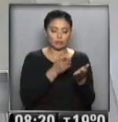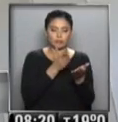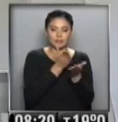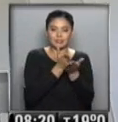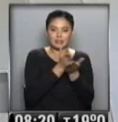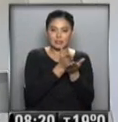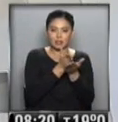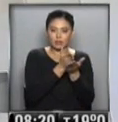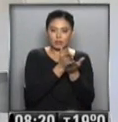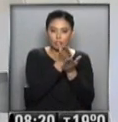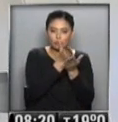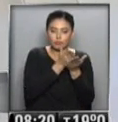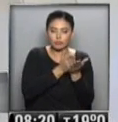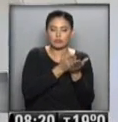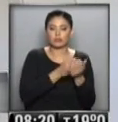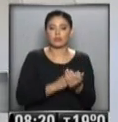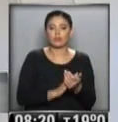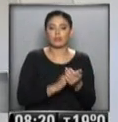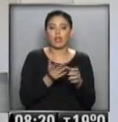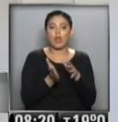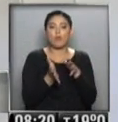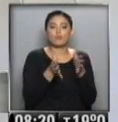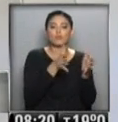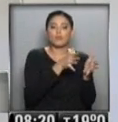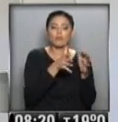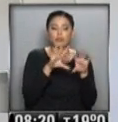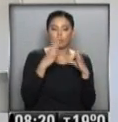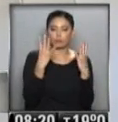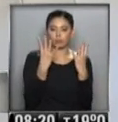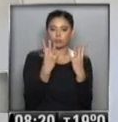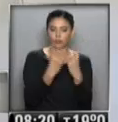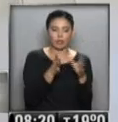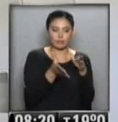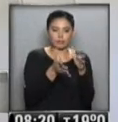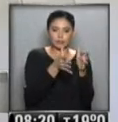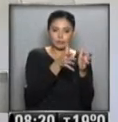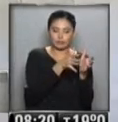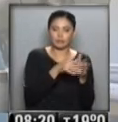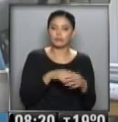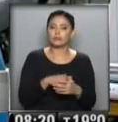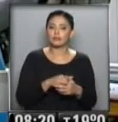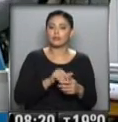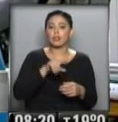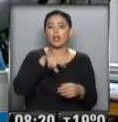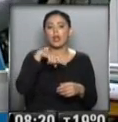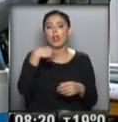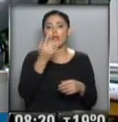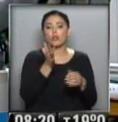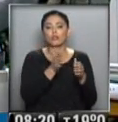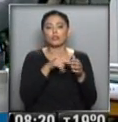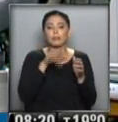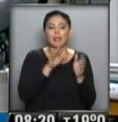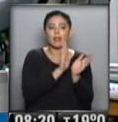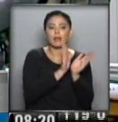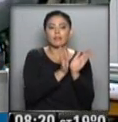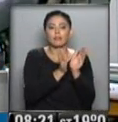un eje polar, el cual contrarresta el movimiento de la Tierra, ¿no? Entonces el otro eje es el eje de